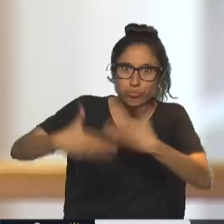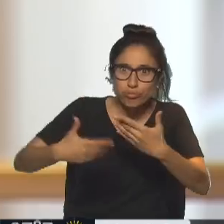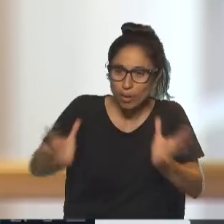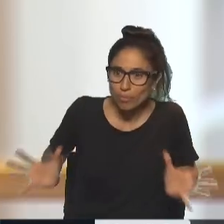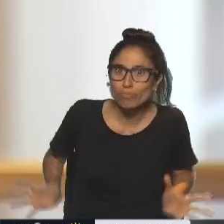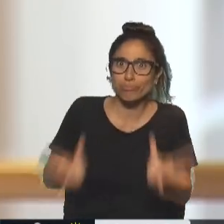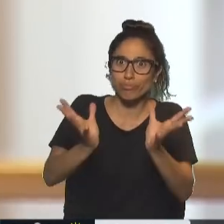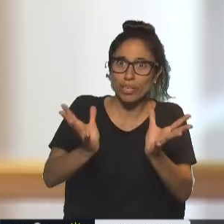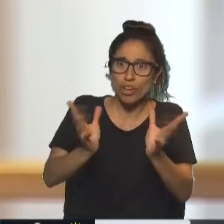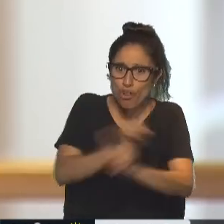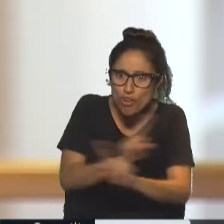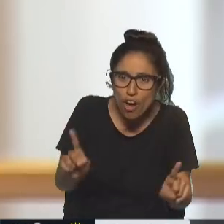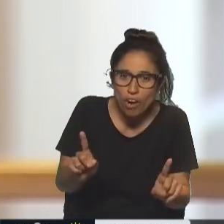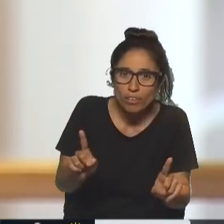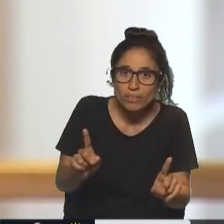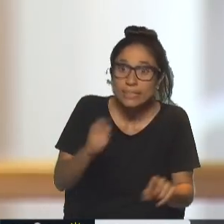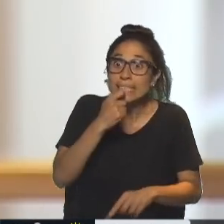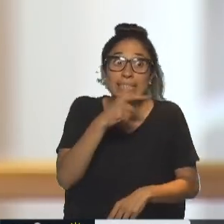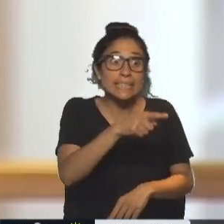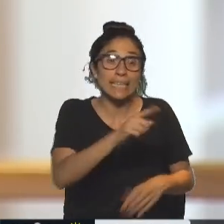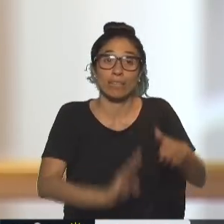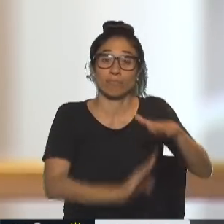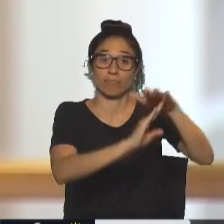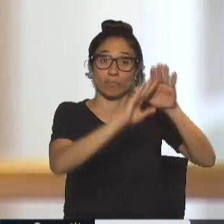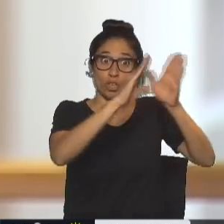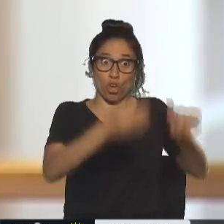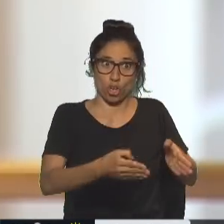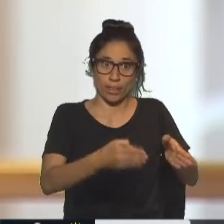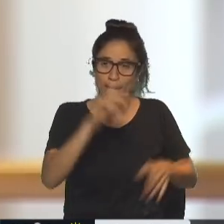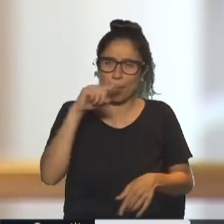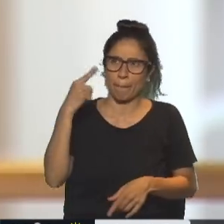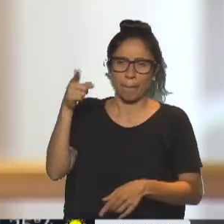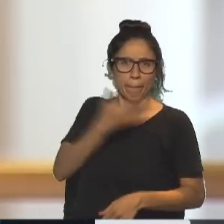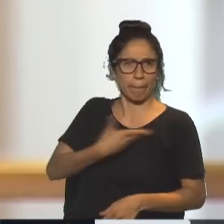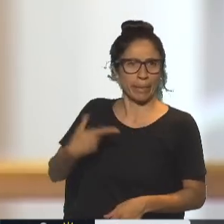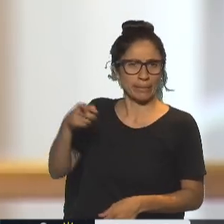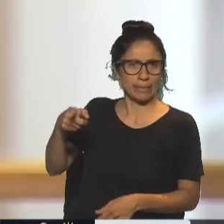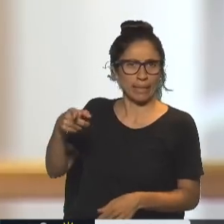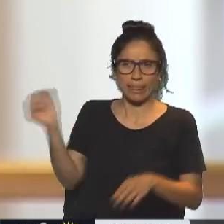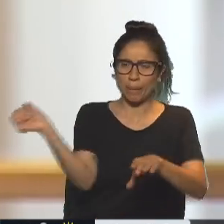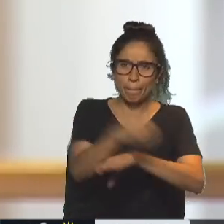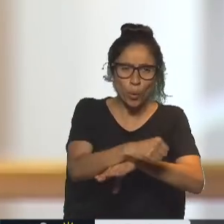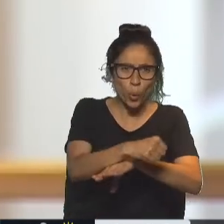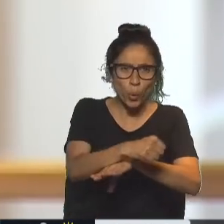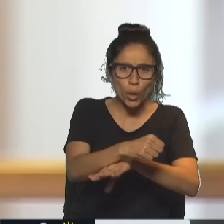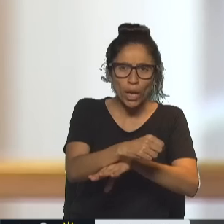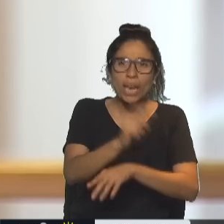no se respetan las decisiones de la Corte, donde el presidente no respeta las decisiones de la Corte? ¿Quién va a invertir